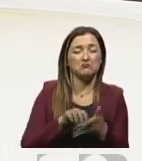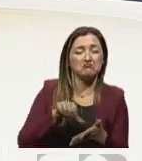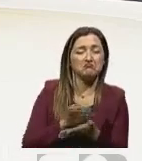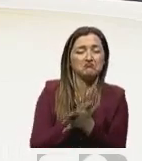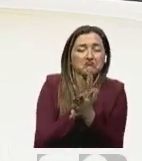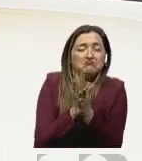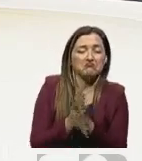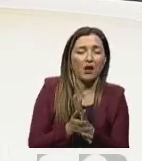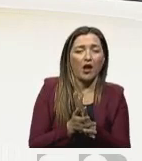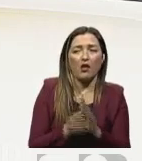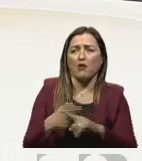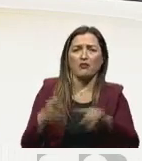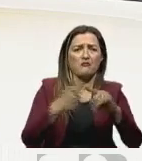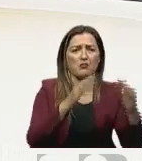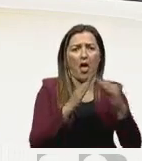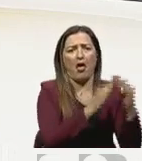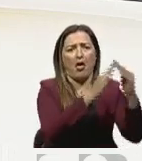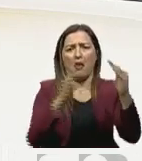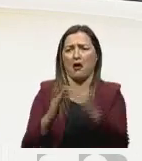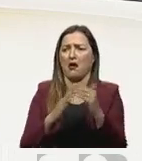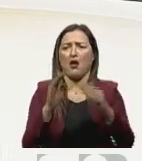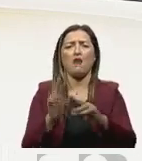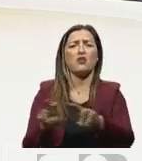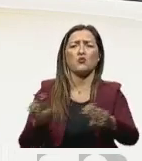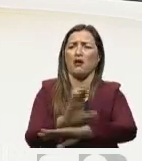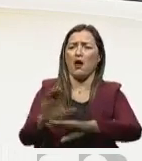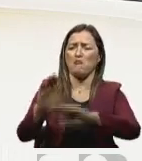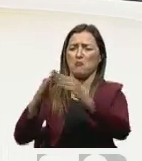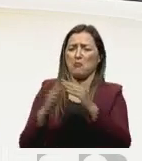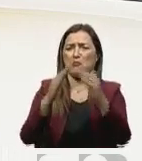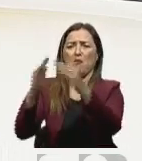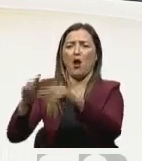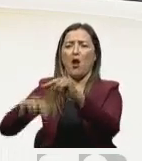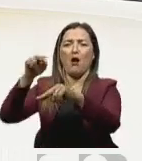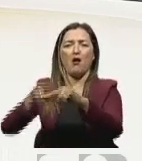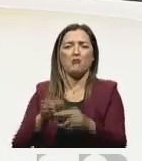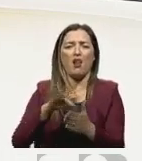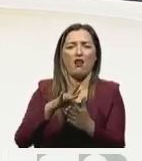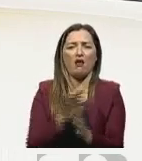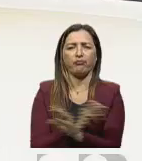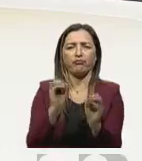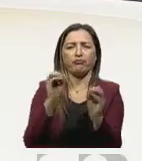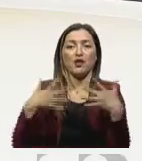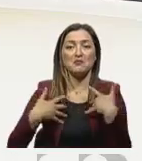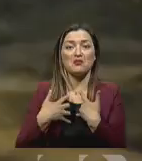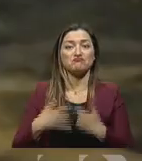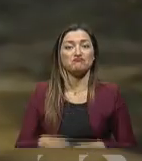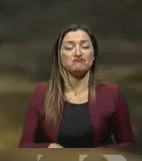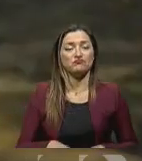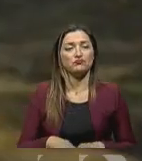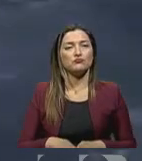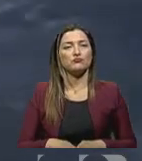llevado la explotación indiscriminada de zonas naturales y que varias especies de animales estén en peligro de extinción